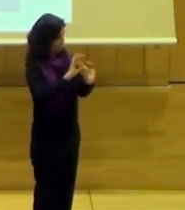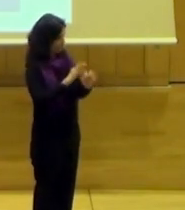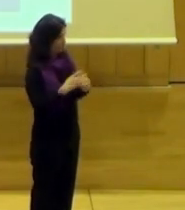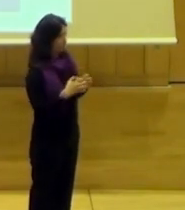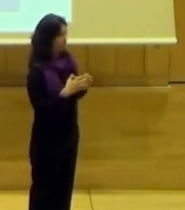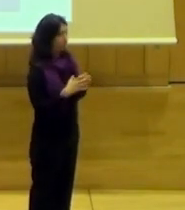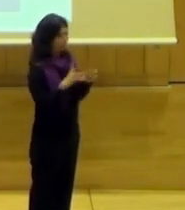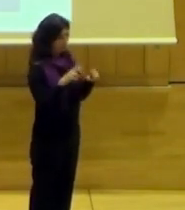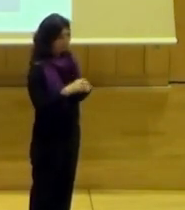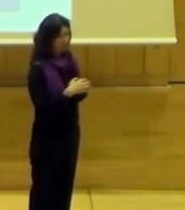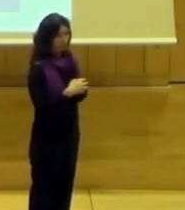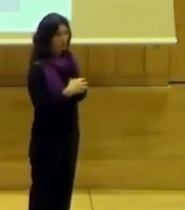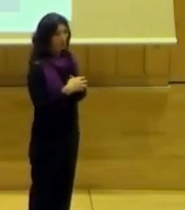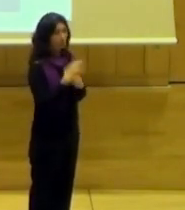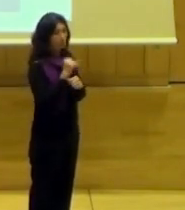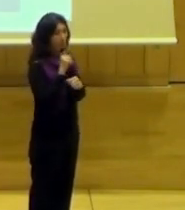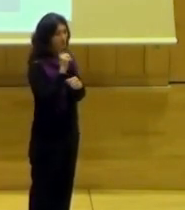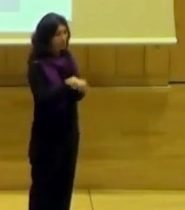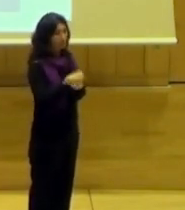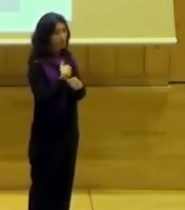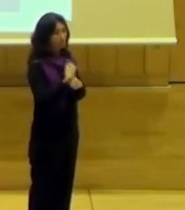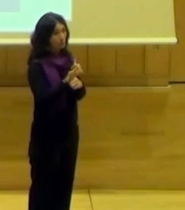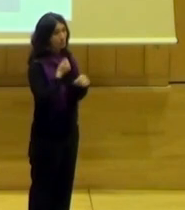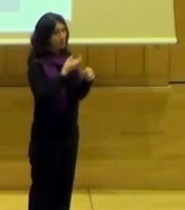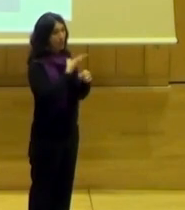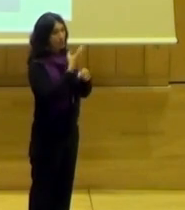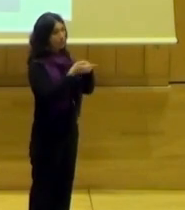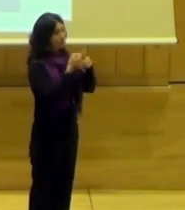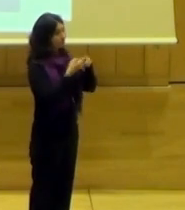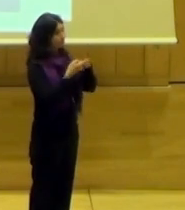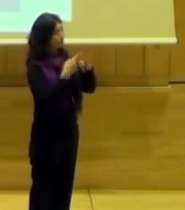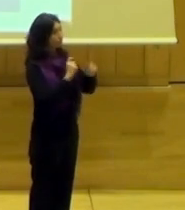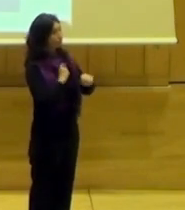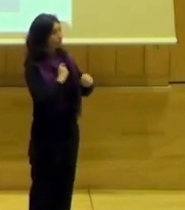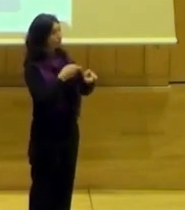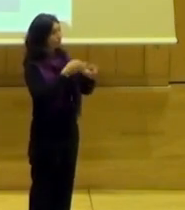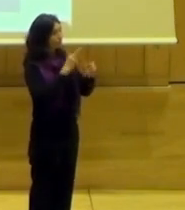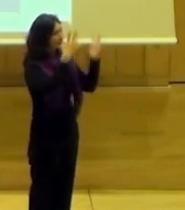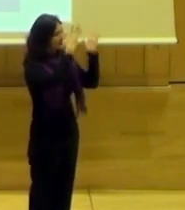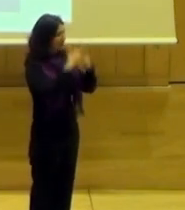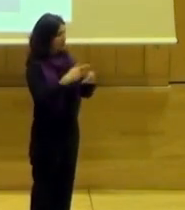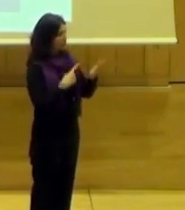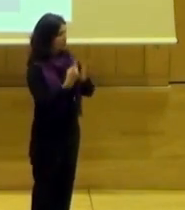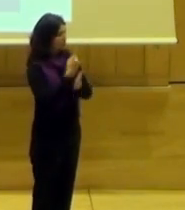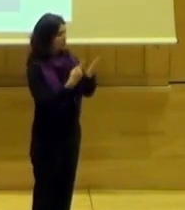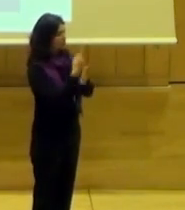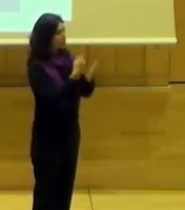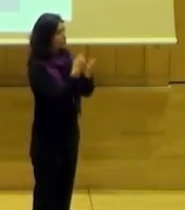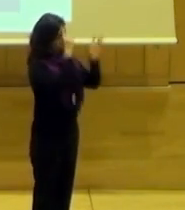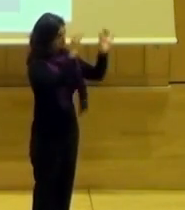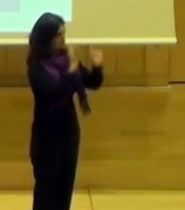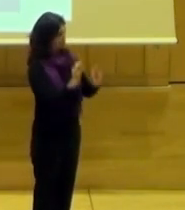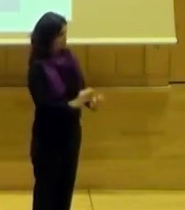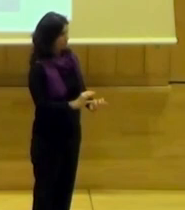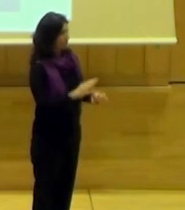Sí, gracias. Y tenemos una serie de factores que nos permiten establecer un cálculo de rutas muy concreto,